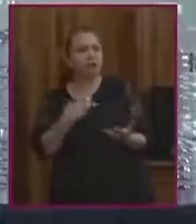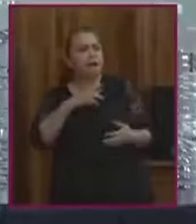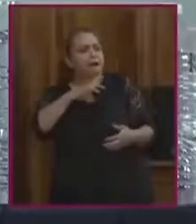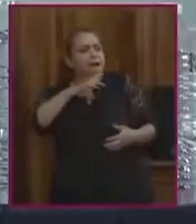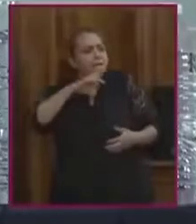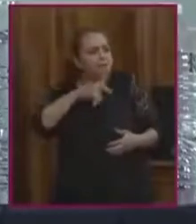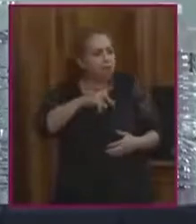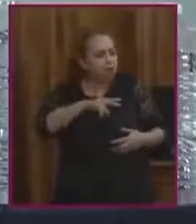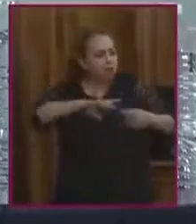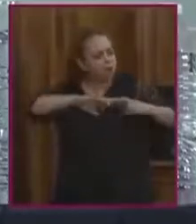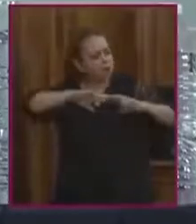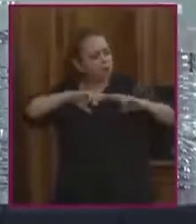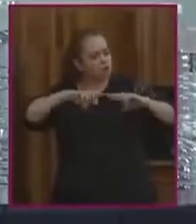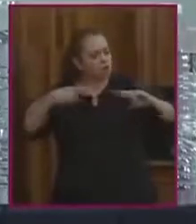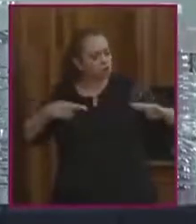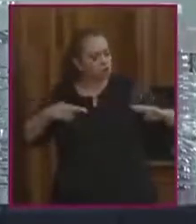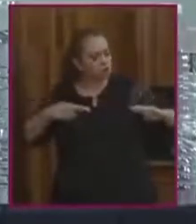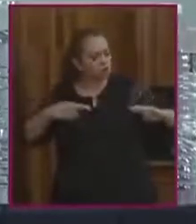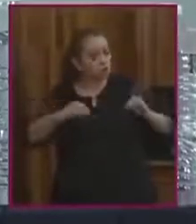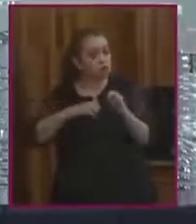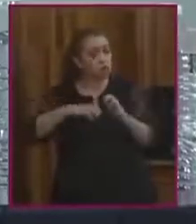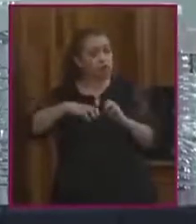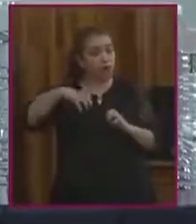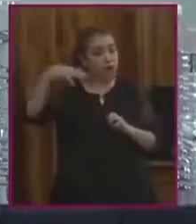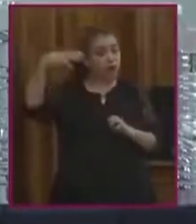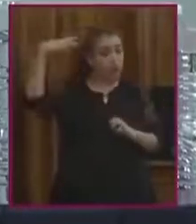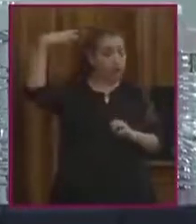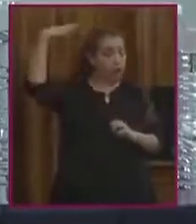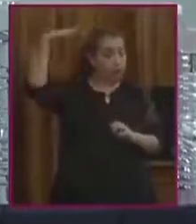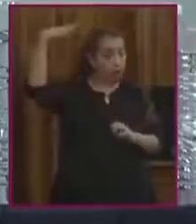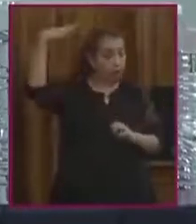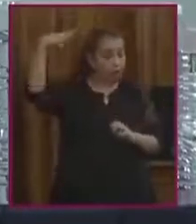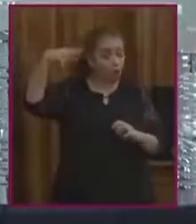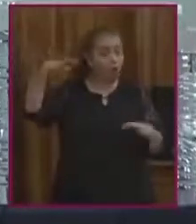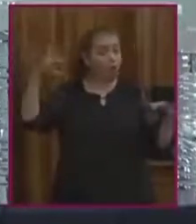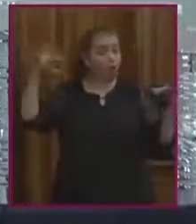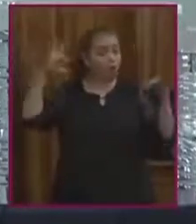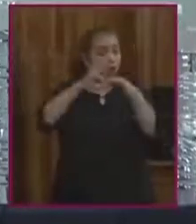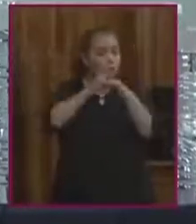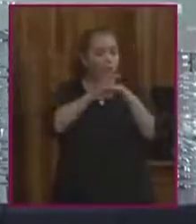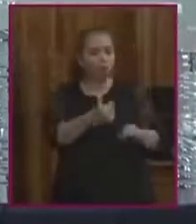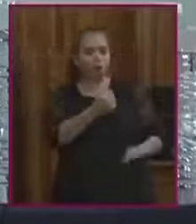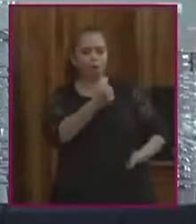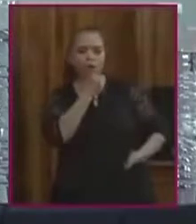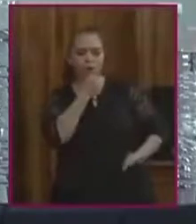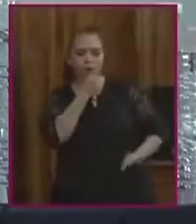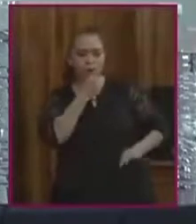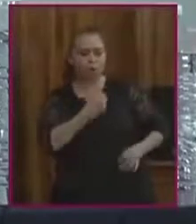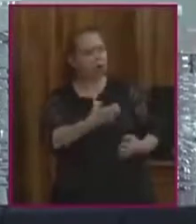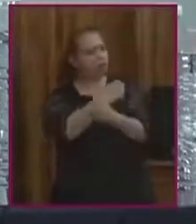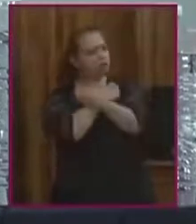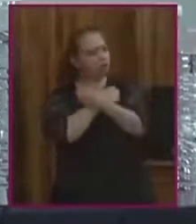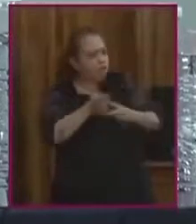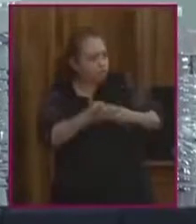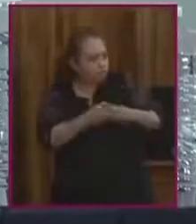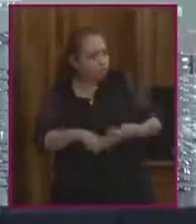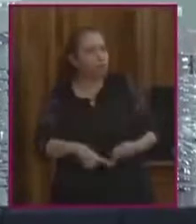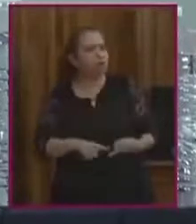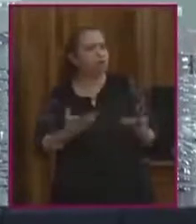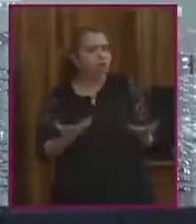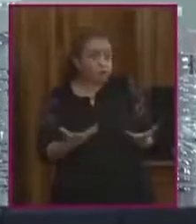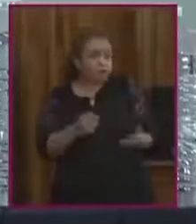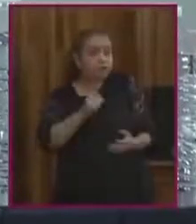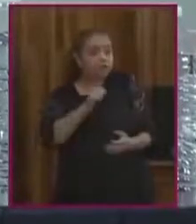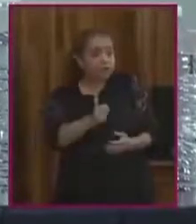la relación del adulto con el niño en la educación inicial, en la modalidad